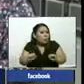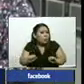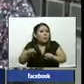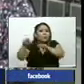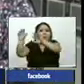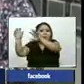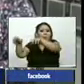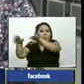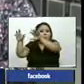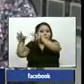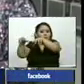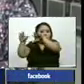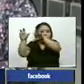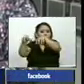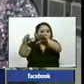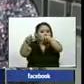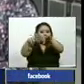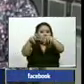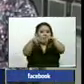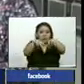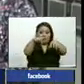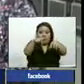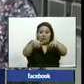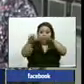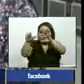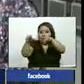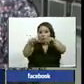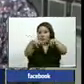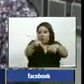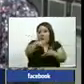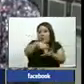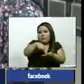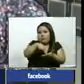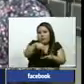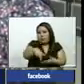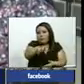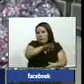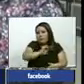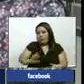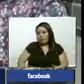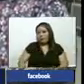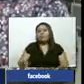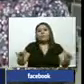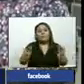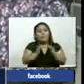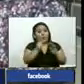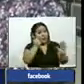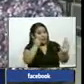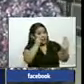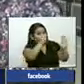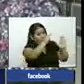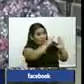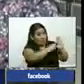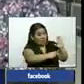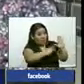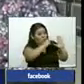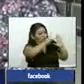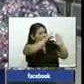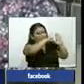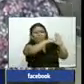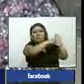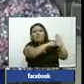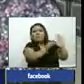desplazarán sobre la zona para central y central de nuestro país. También estamos viendo cómo estas